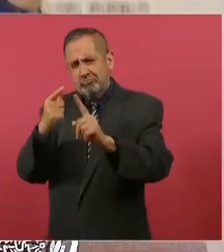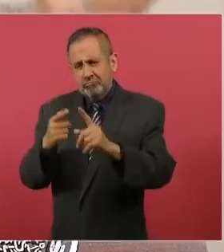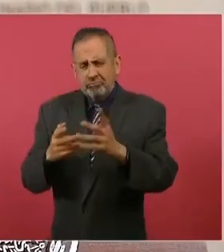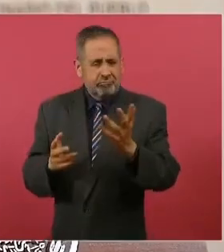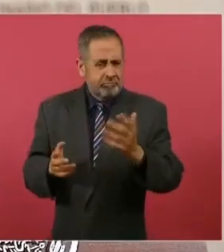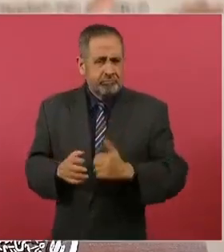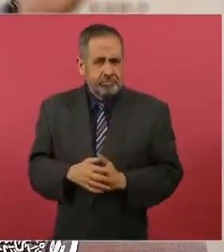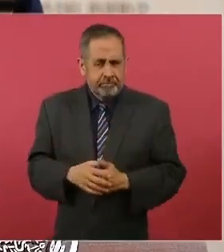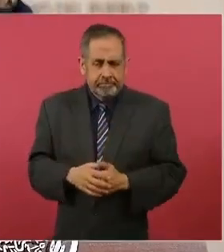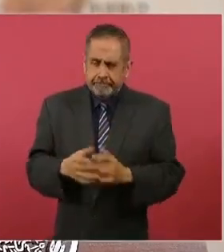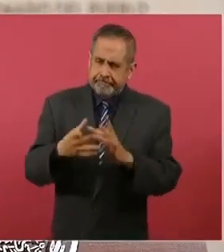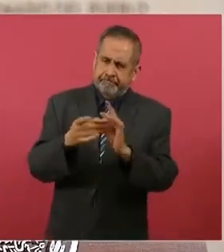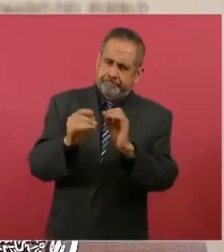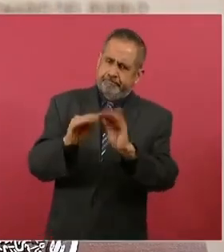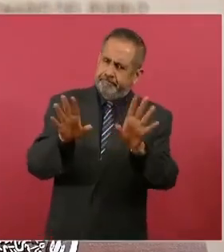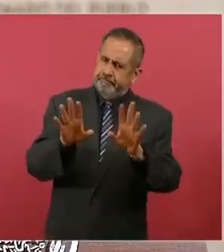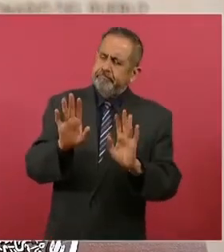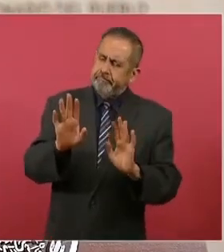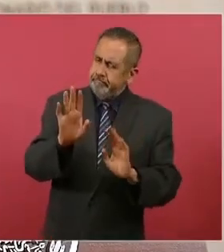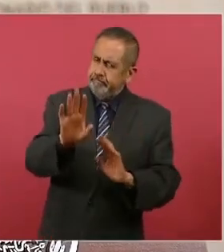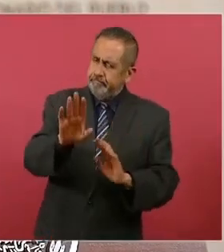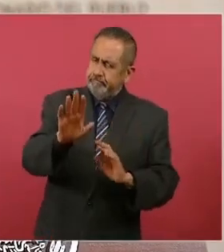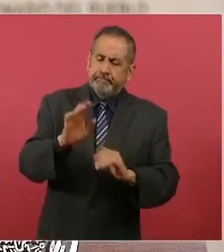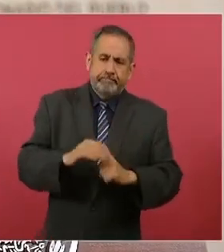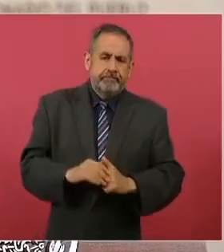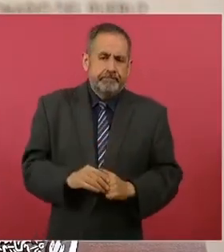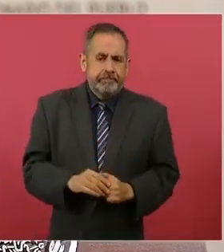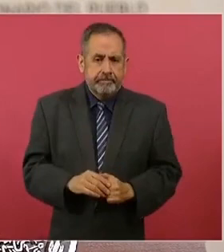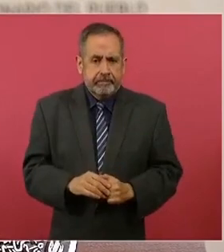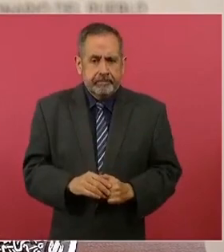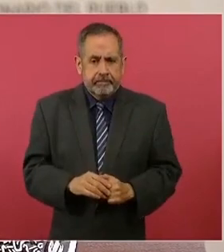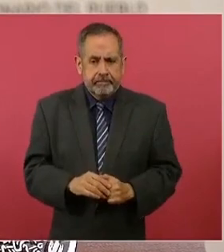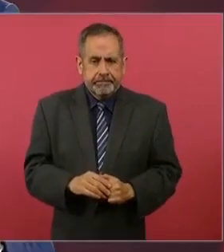Y también aclarar de que nosotros